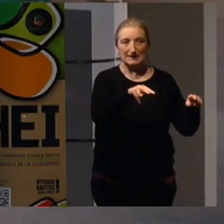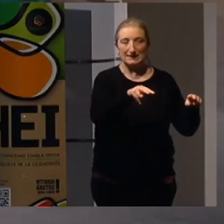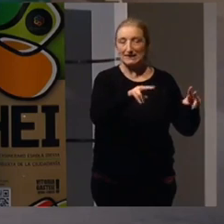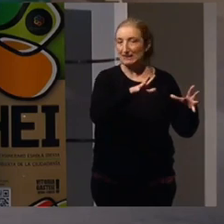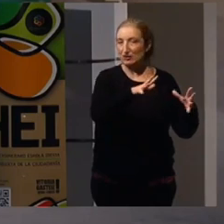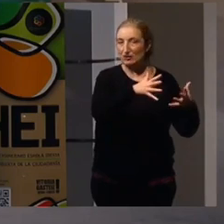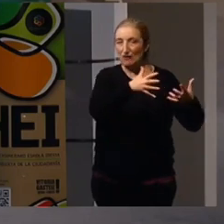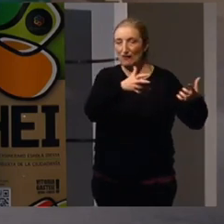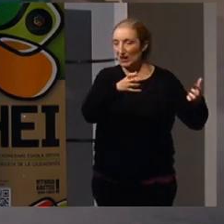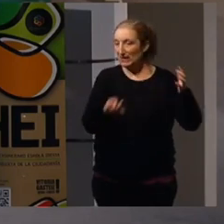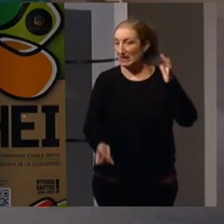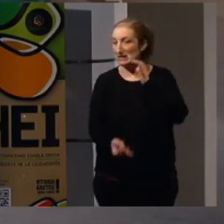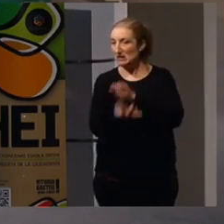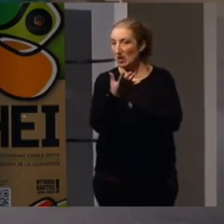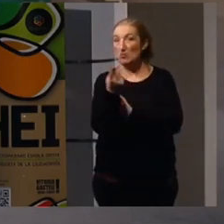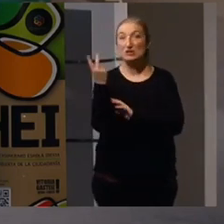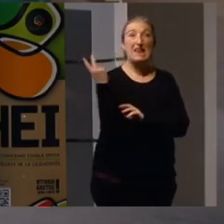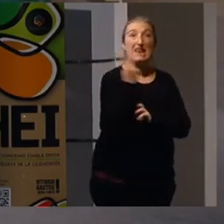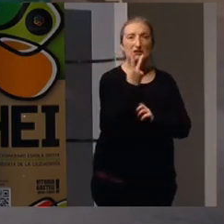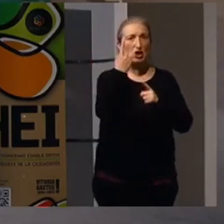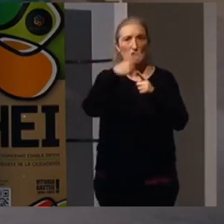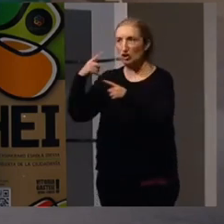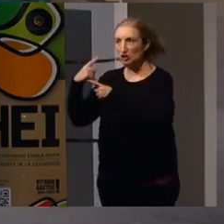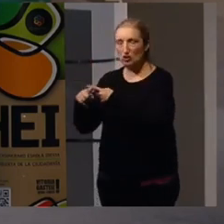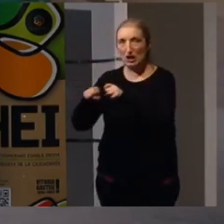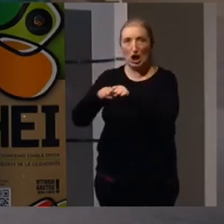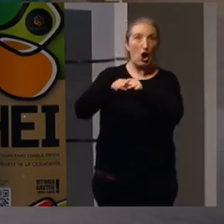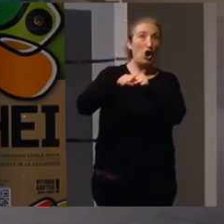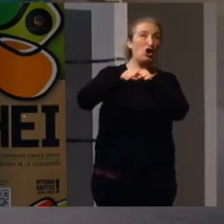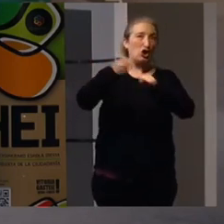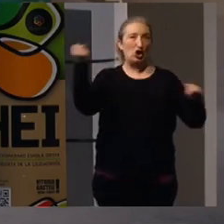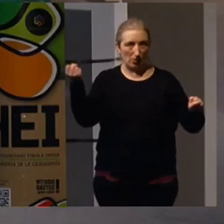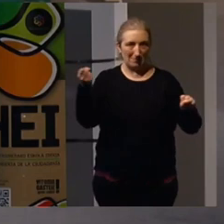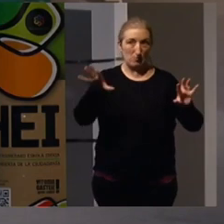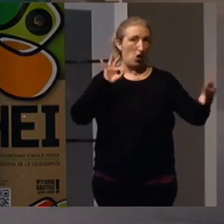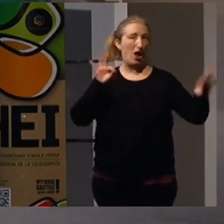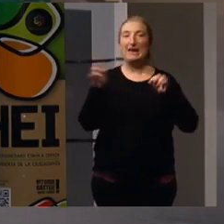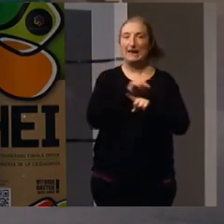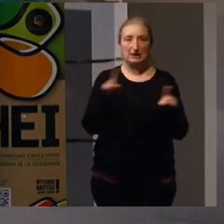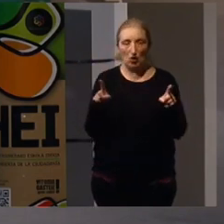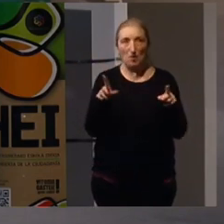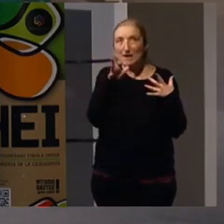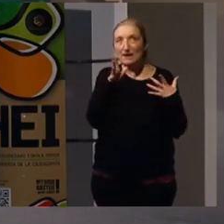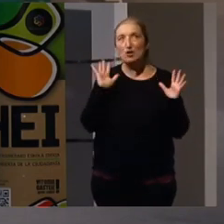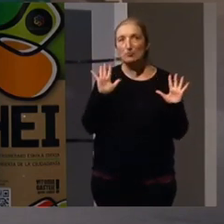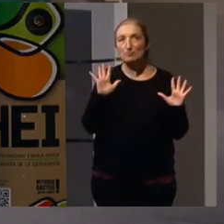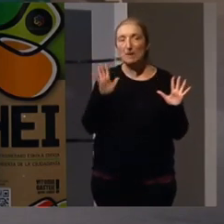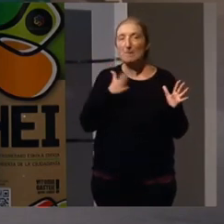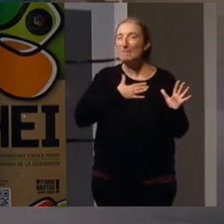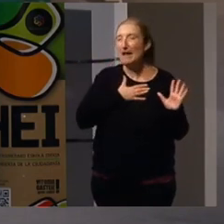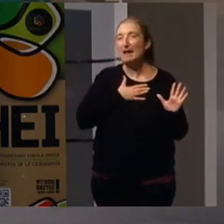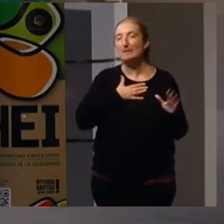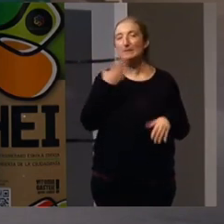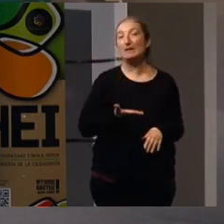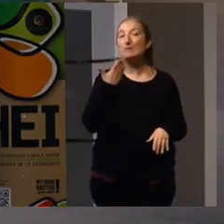Enseguida saltó, ¿no? Unos años más tarde saltó él, pues las dos cosas, que yo creo que al menos rompe un poco esta cosa de tener que escoger. Pero para mí es